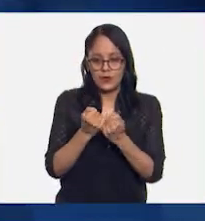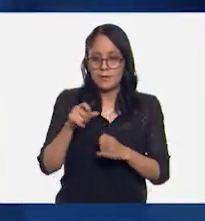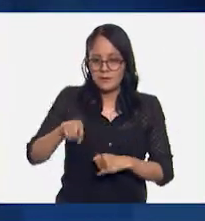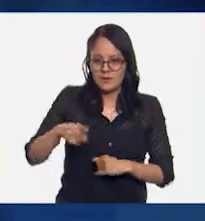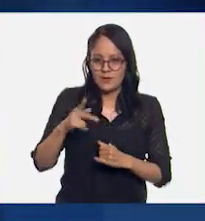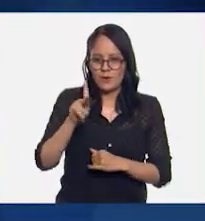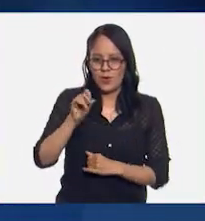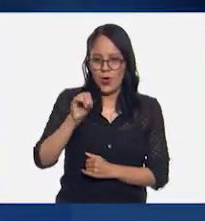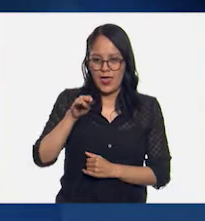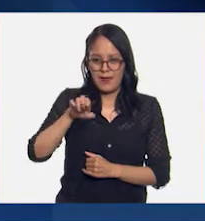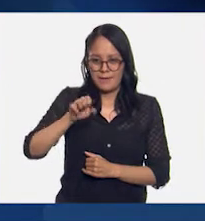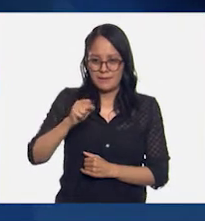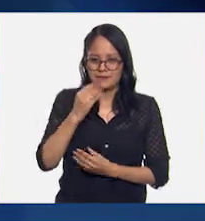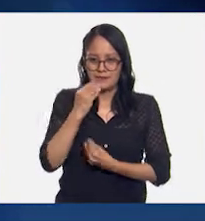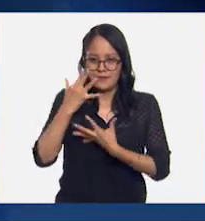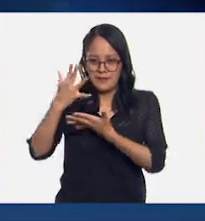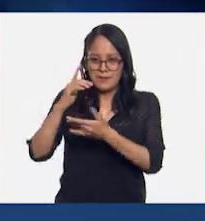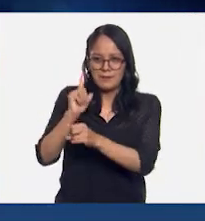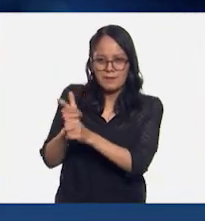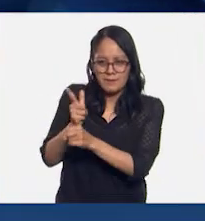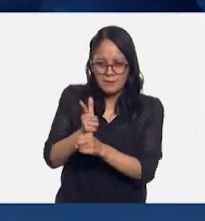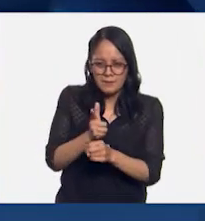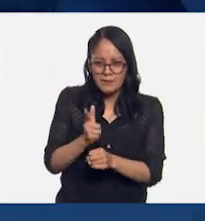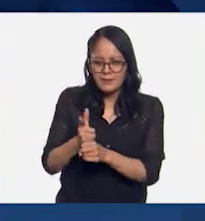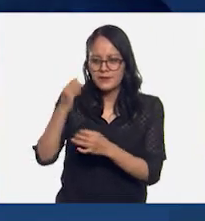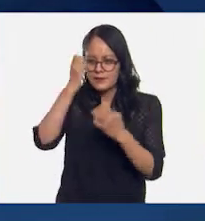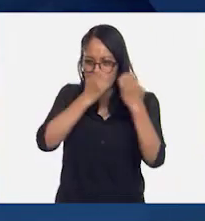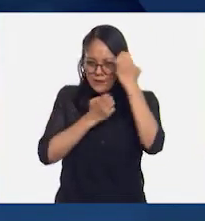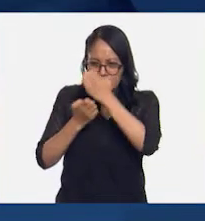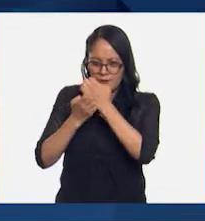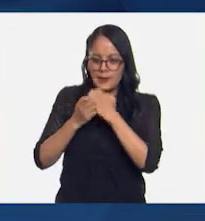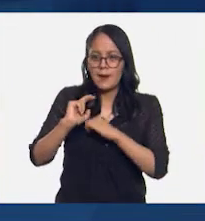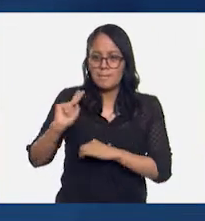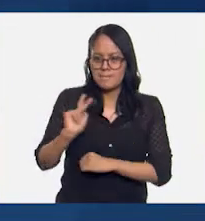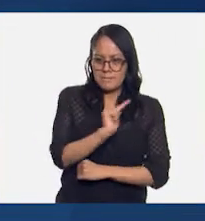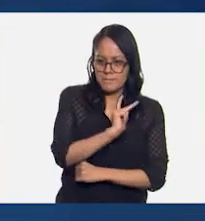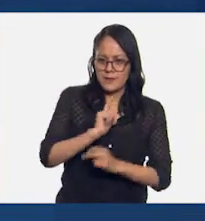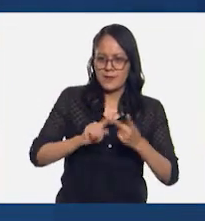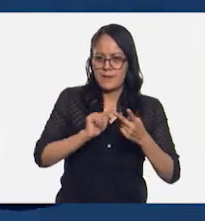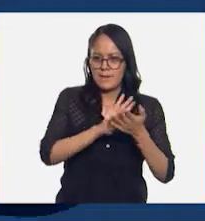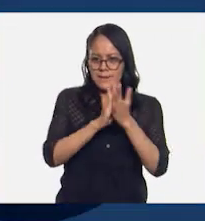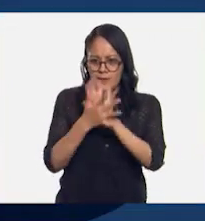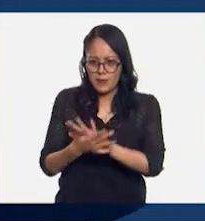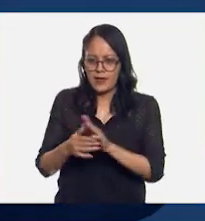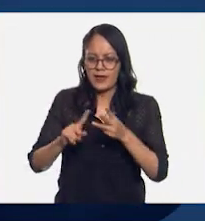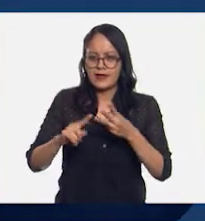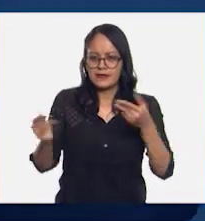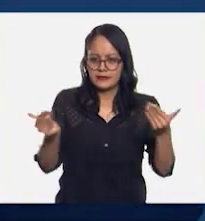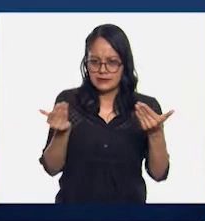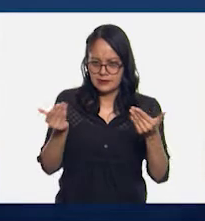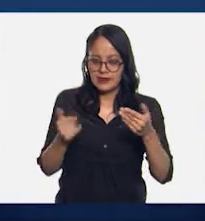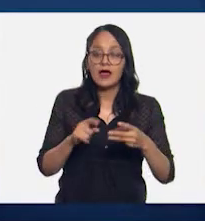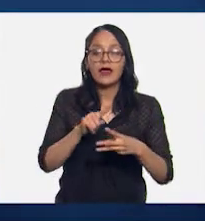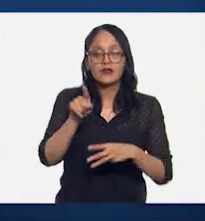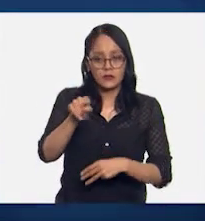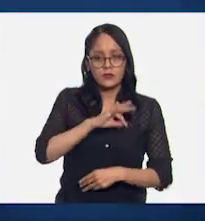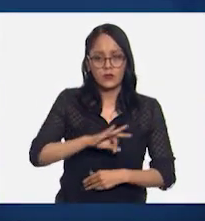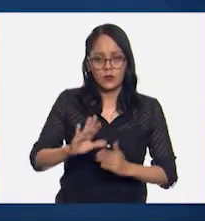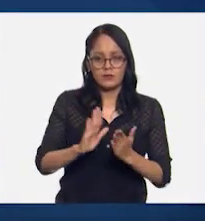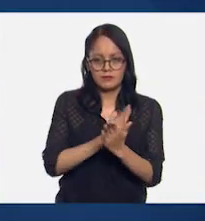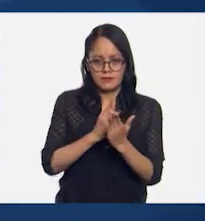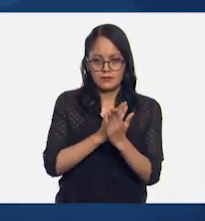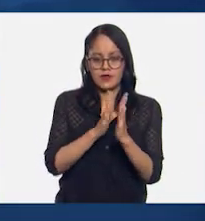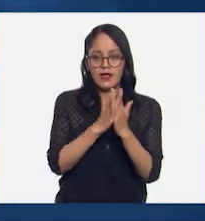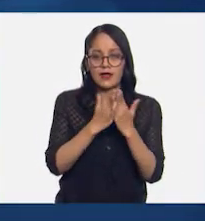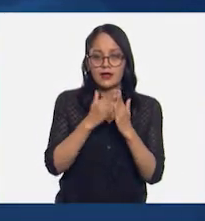de poemas y con la identificación de metáforas y símiles, les sugiero que lean Para entonces, de